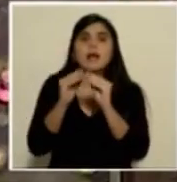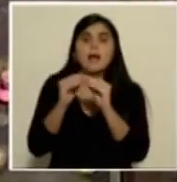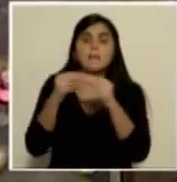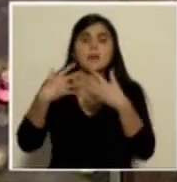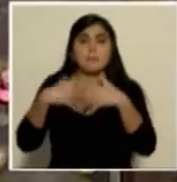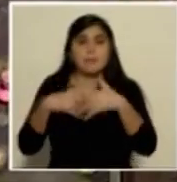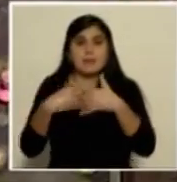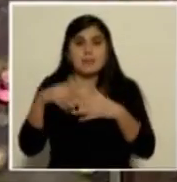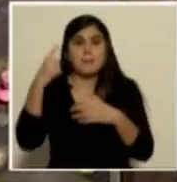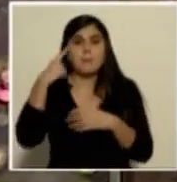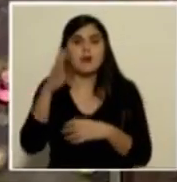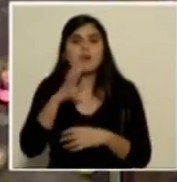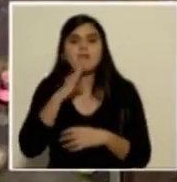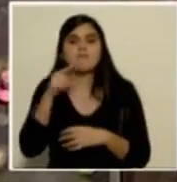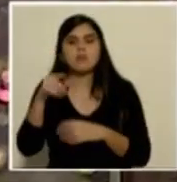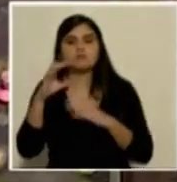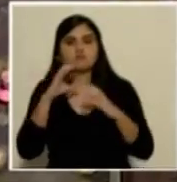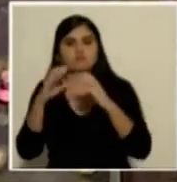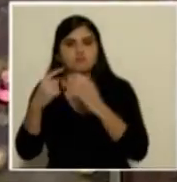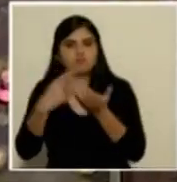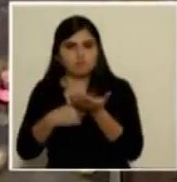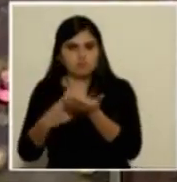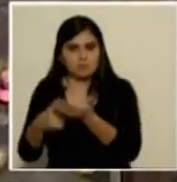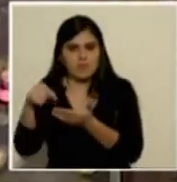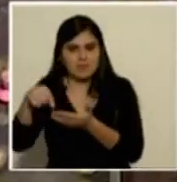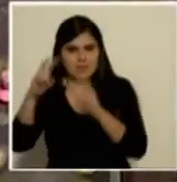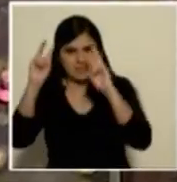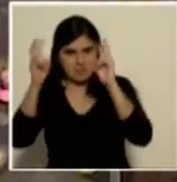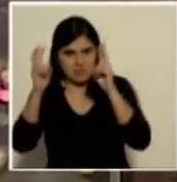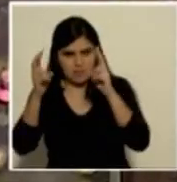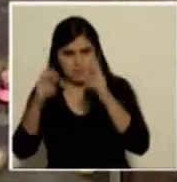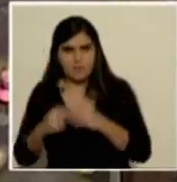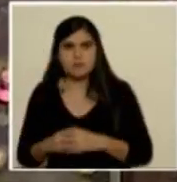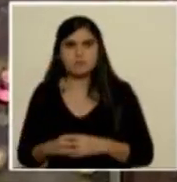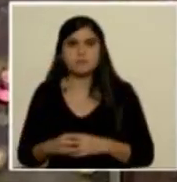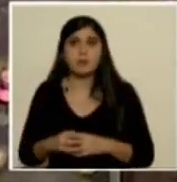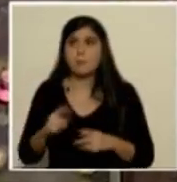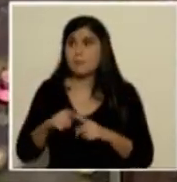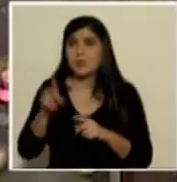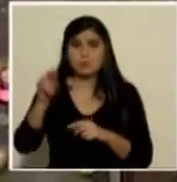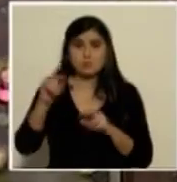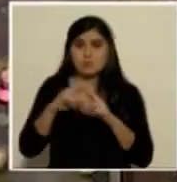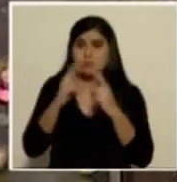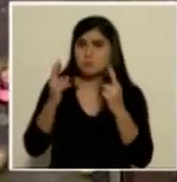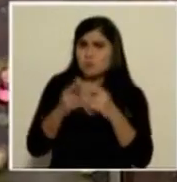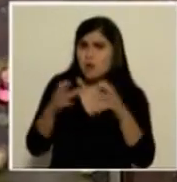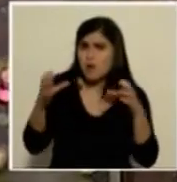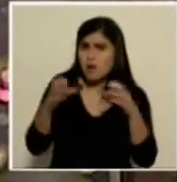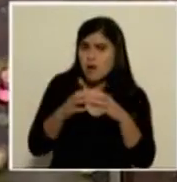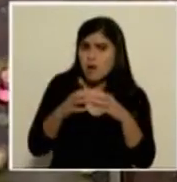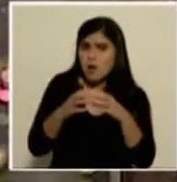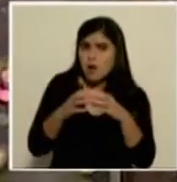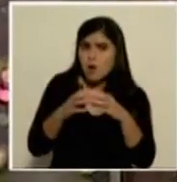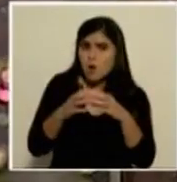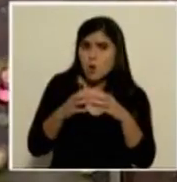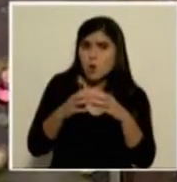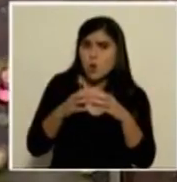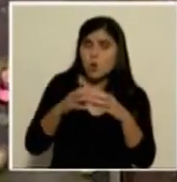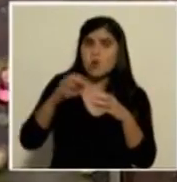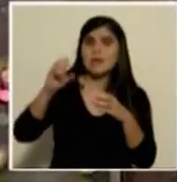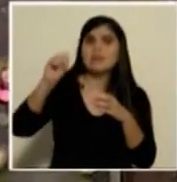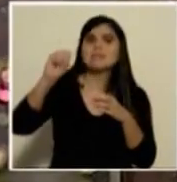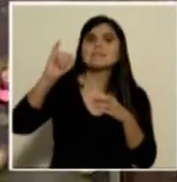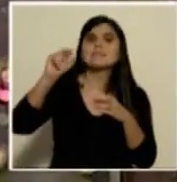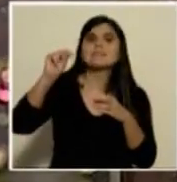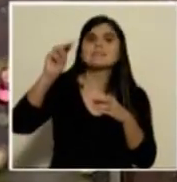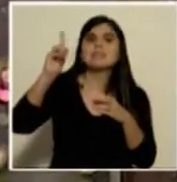hablarles sobre este tema. ¿No se reunieron también con los diferentes actores de la sociedad civil como sindicatos y demás?